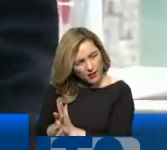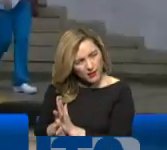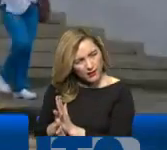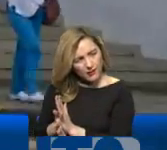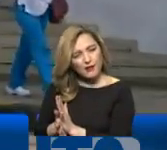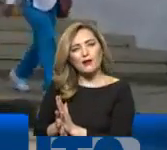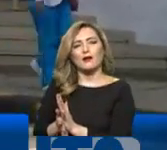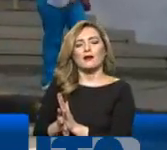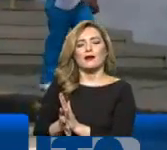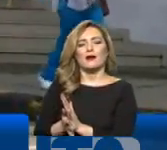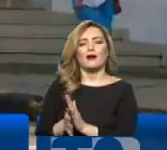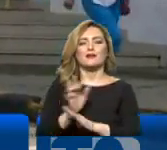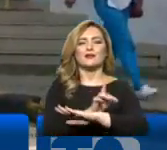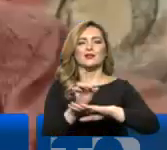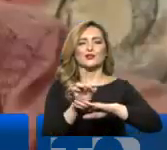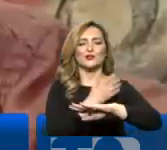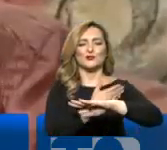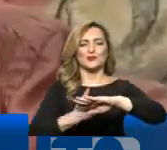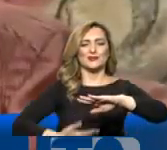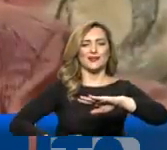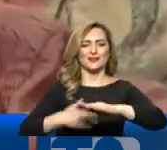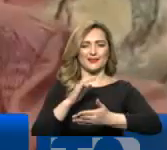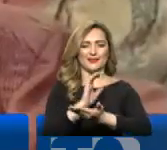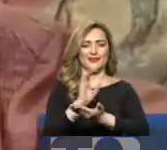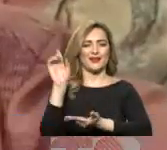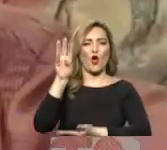Huatet, dice que no puede asegurarlo.